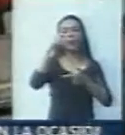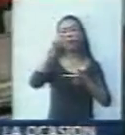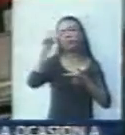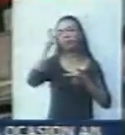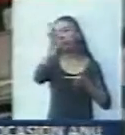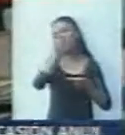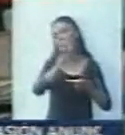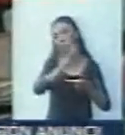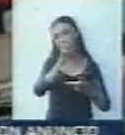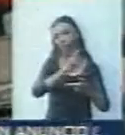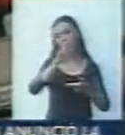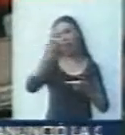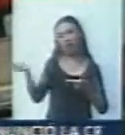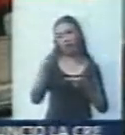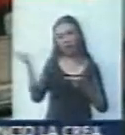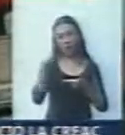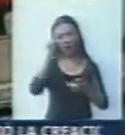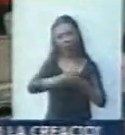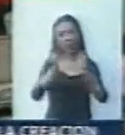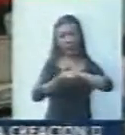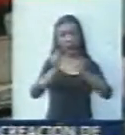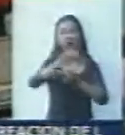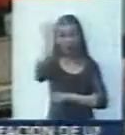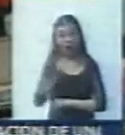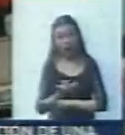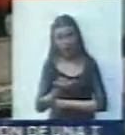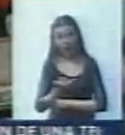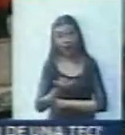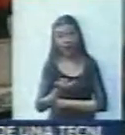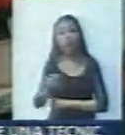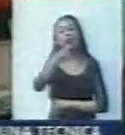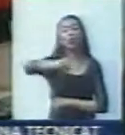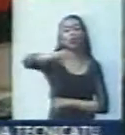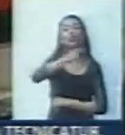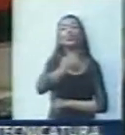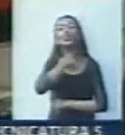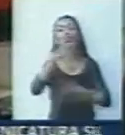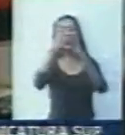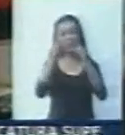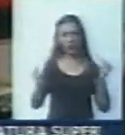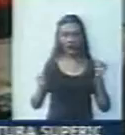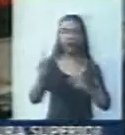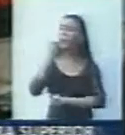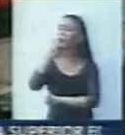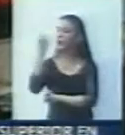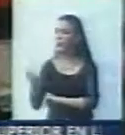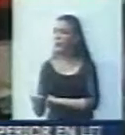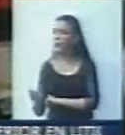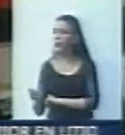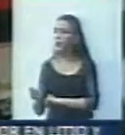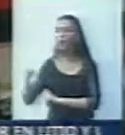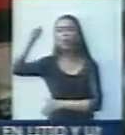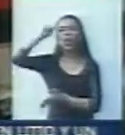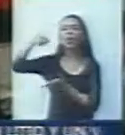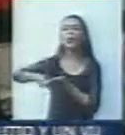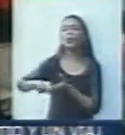¿usted cree que toda esta situación de denuncia, hasta de un pedido de juicio, es por su accionar aquí ante